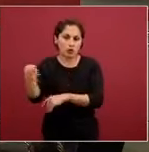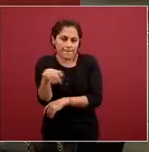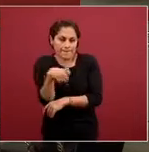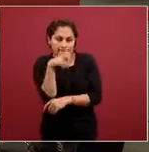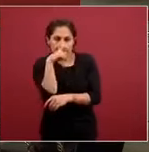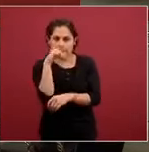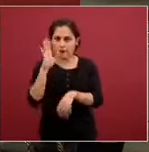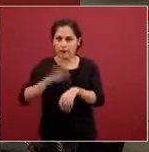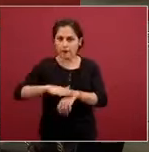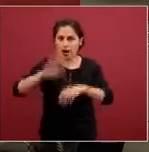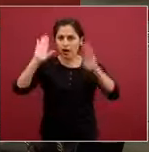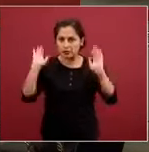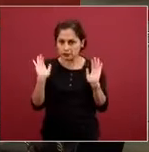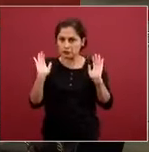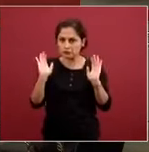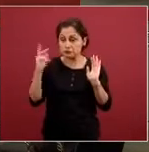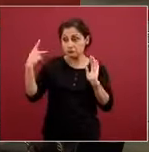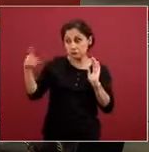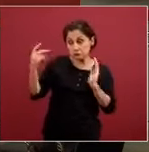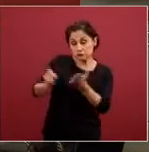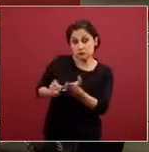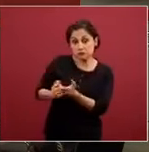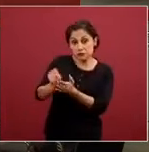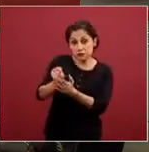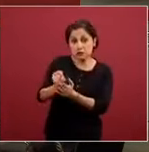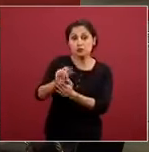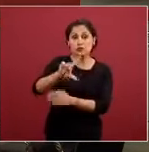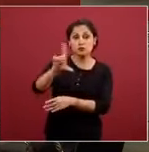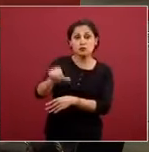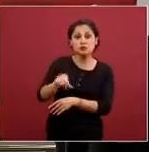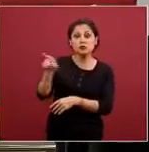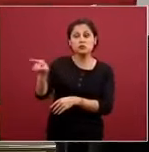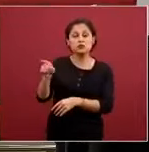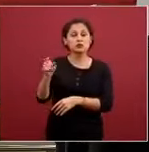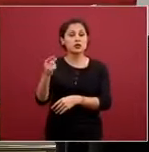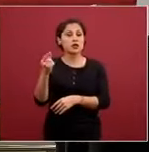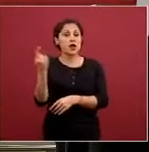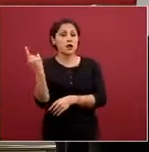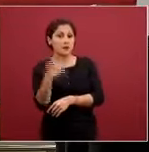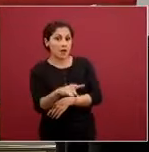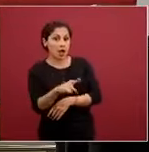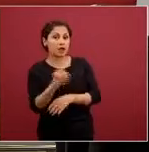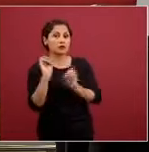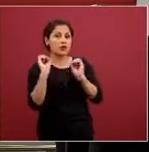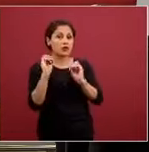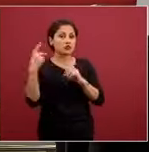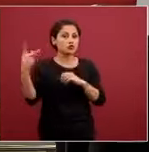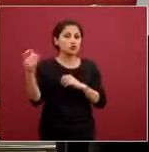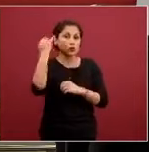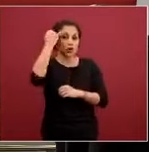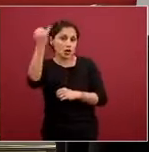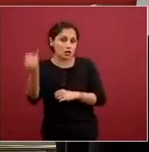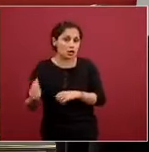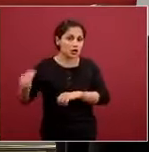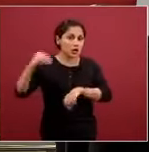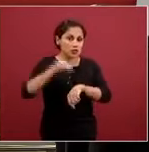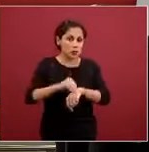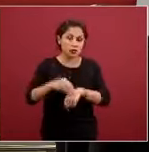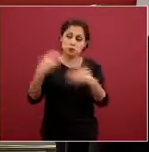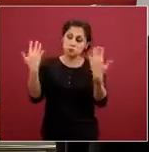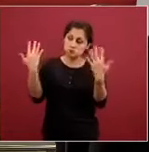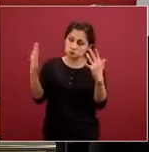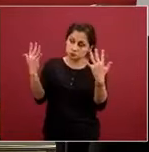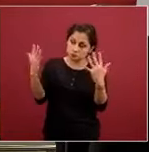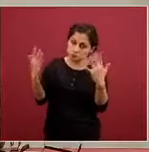No me extrañaría que eso pase y hará lo correcto. Lo voy a celebrar, por supuesto, la proactividad de la jefa de gobierno. Otros gobernadores lo harán,